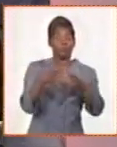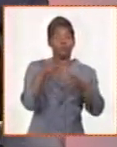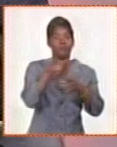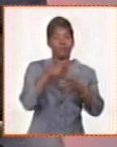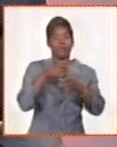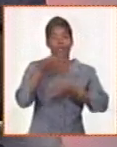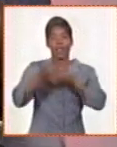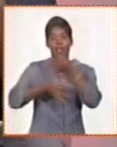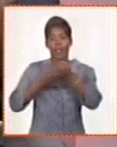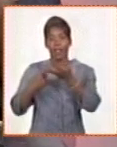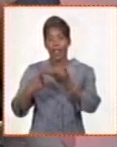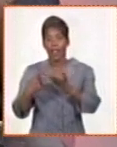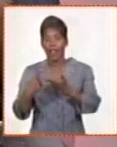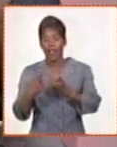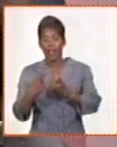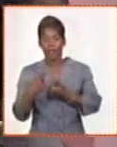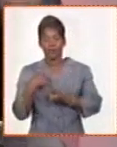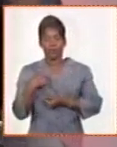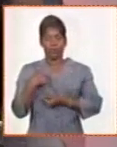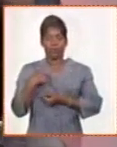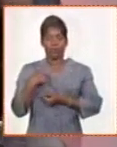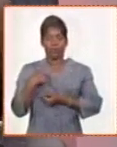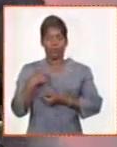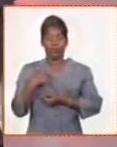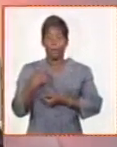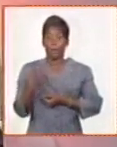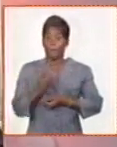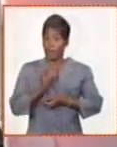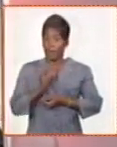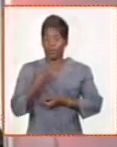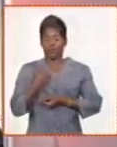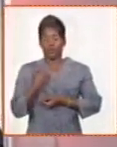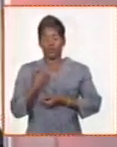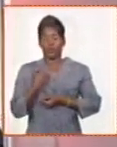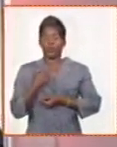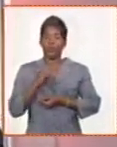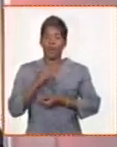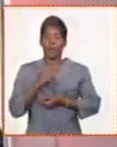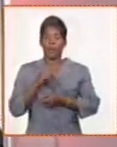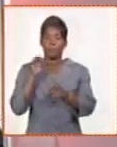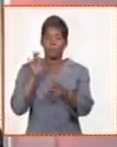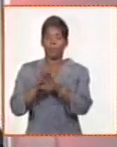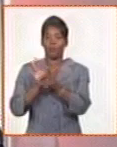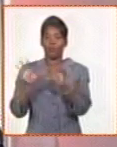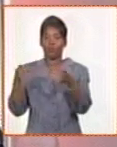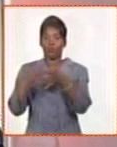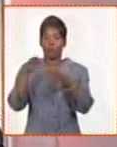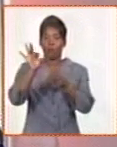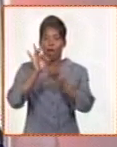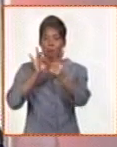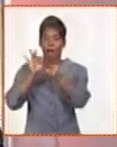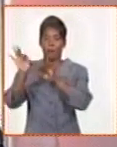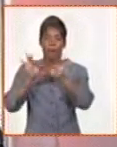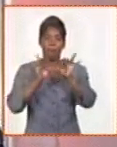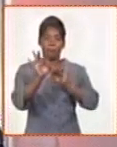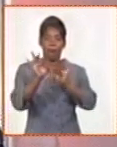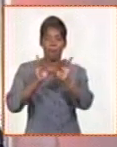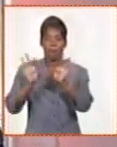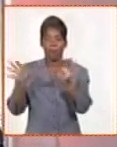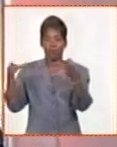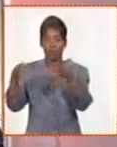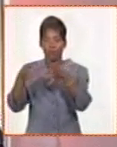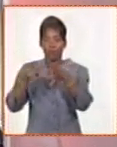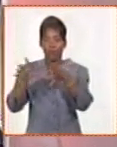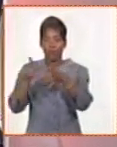al revés de nosotros. Nosotros primero hicimos la colmenita, el arte, y después llegamos en el 2014 al taller Crecer con Martí. Descubrimos el taller